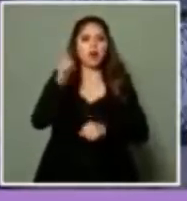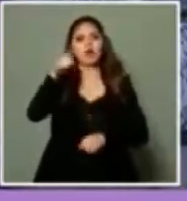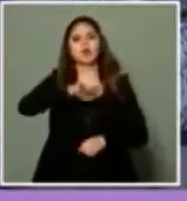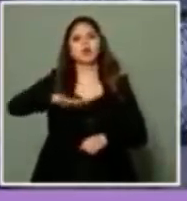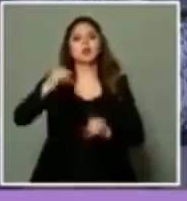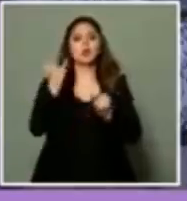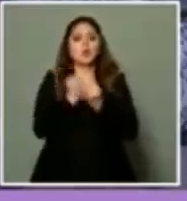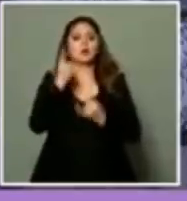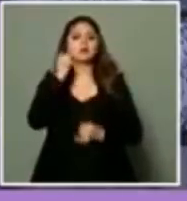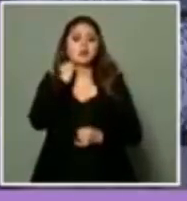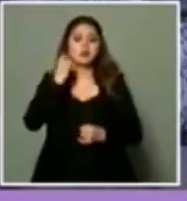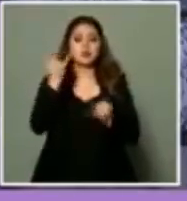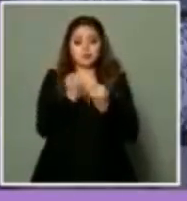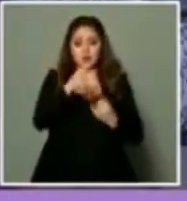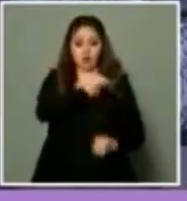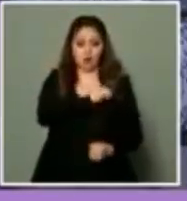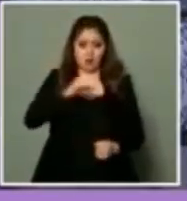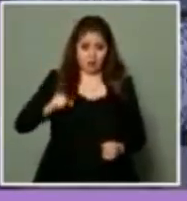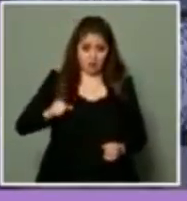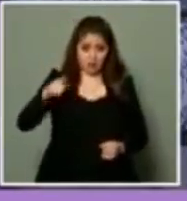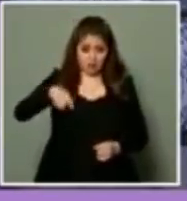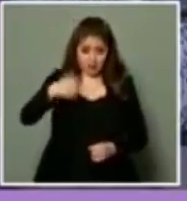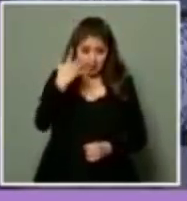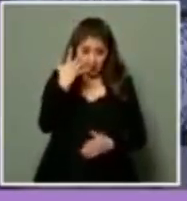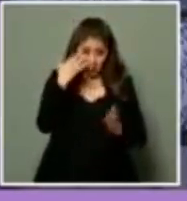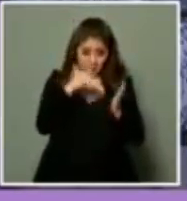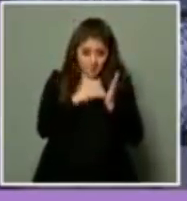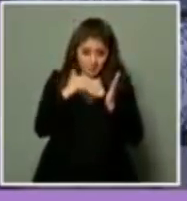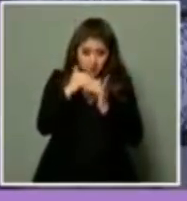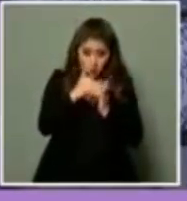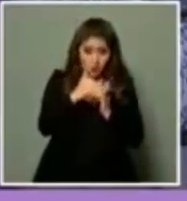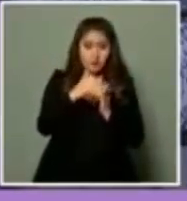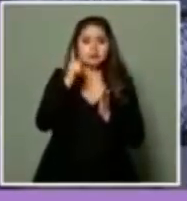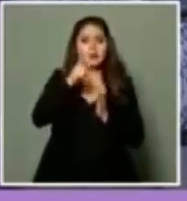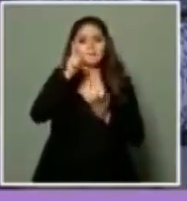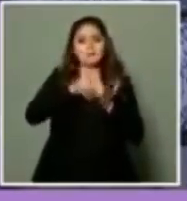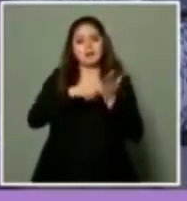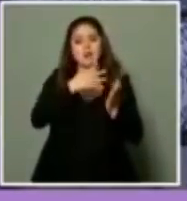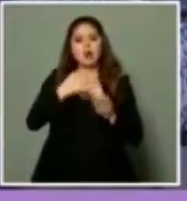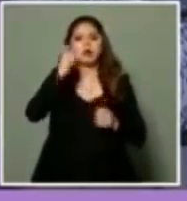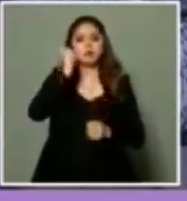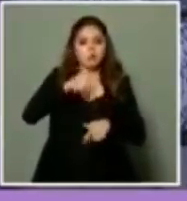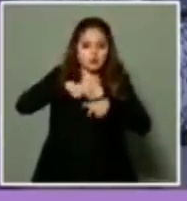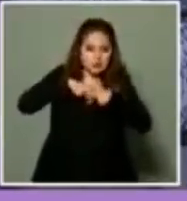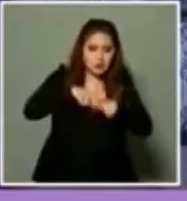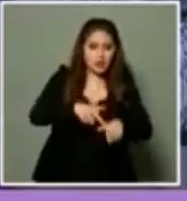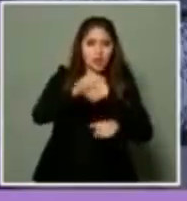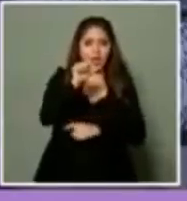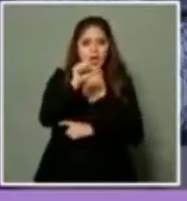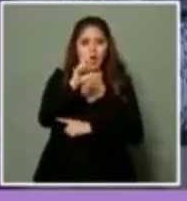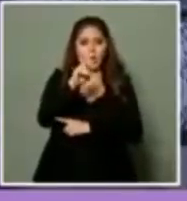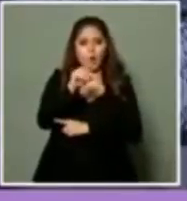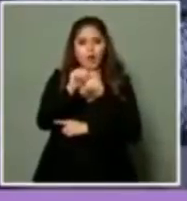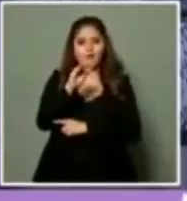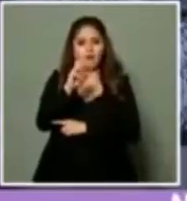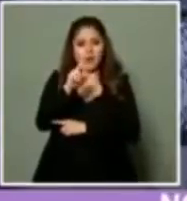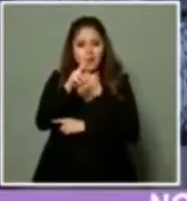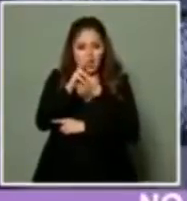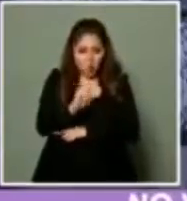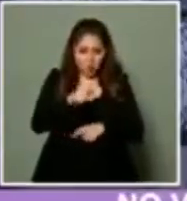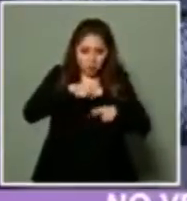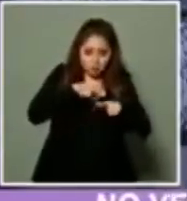la alcaldía. De estos 5 mil millones, 2.500 serán para continuar con el acuaférico y